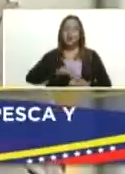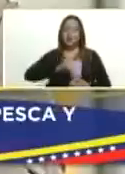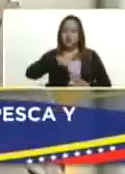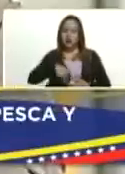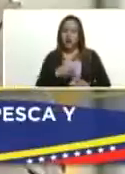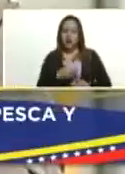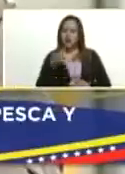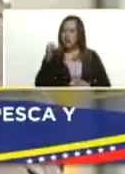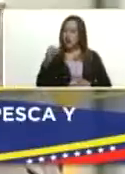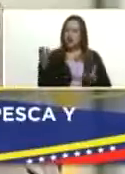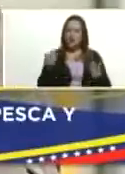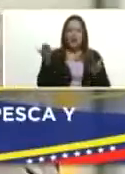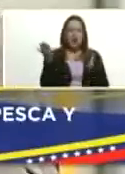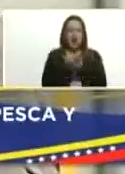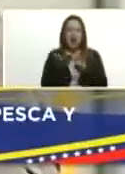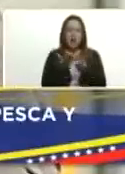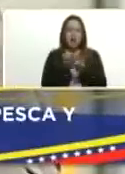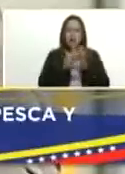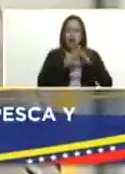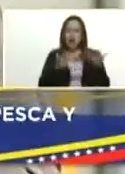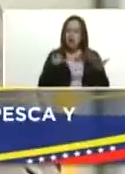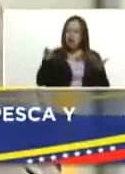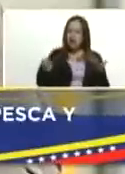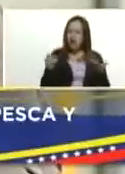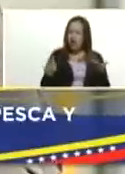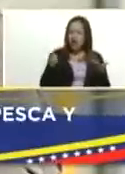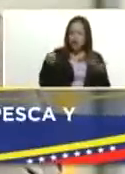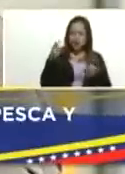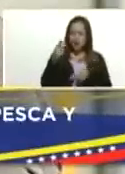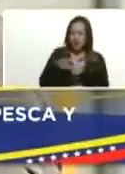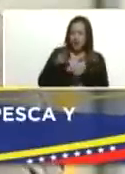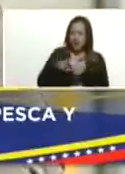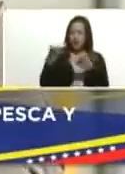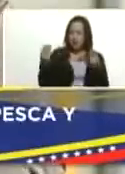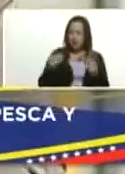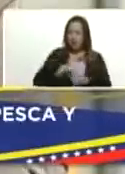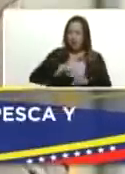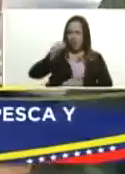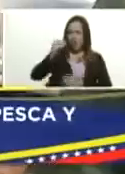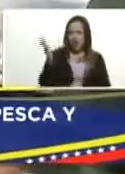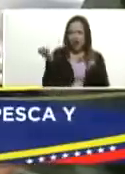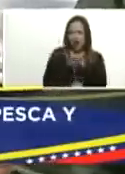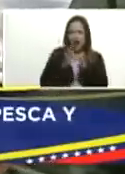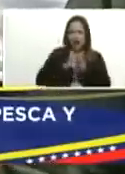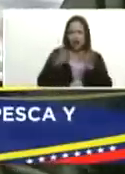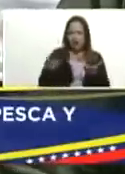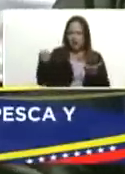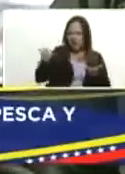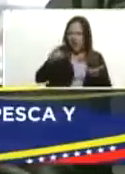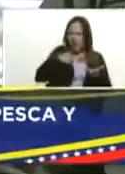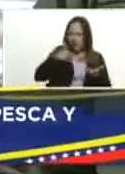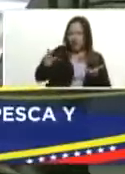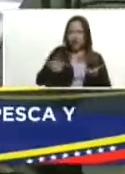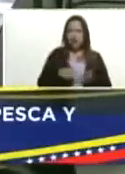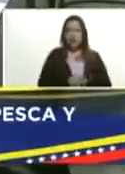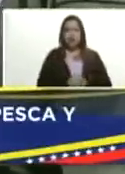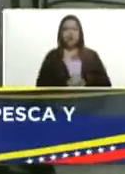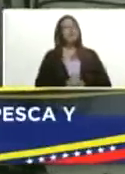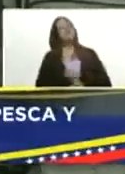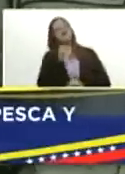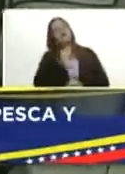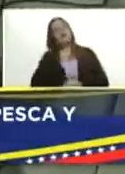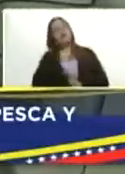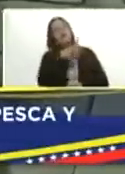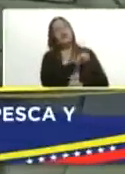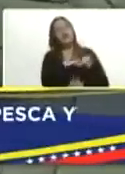traes un poco de carpeta ahí. ¿Qué traes tú ahí, Loyo? Mire, permítame. Está peligroso, Loyo, ahí con un poco de carpeta. ¿Qué traes bueno, tú ahí? Vamos a... son